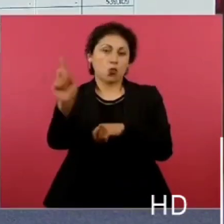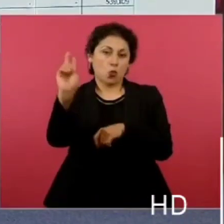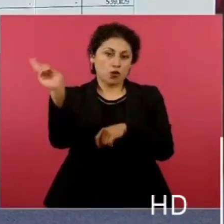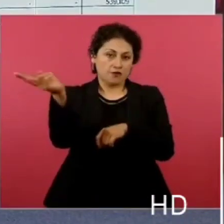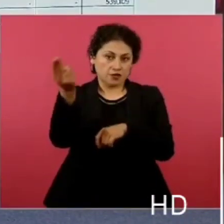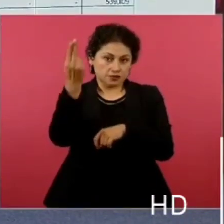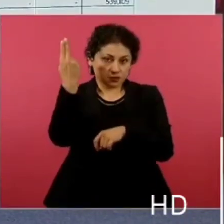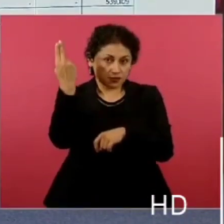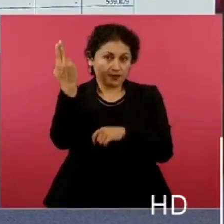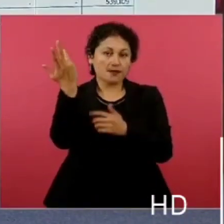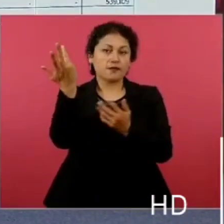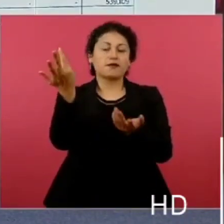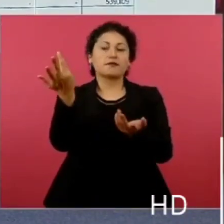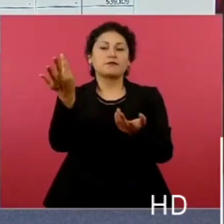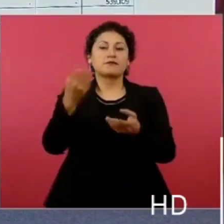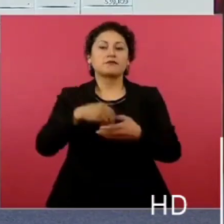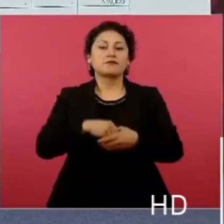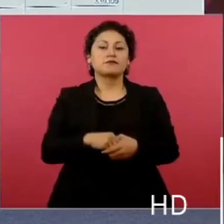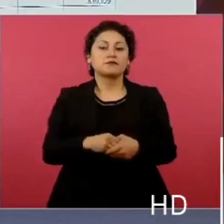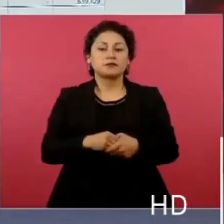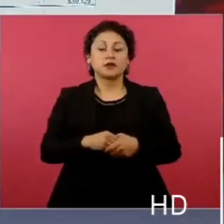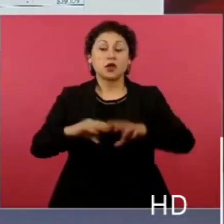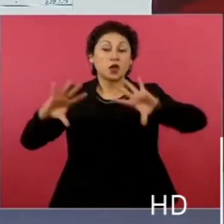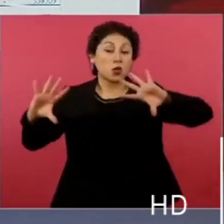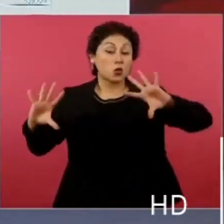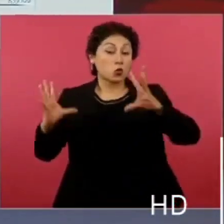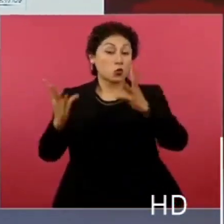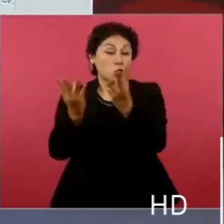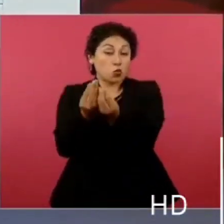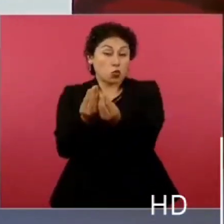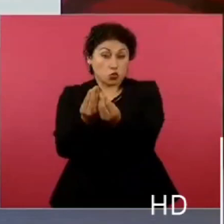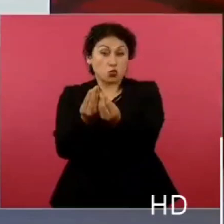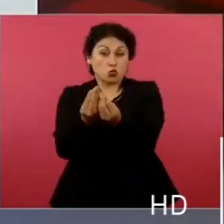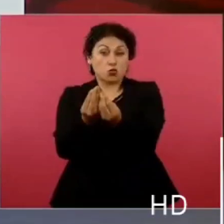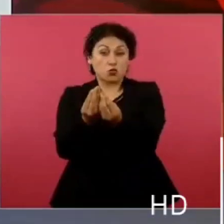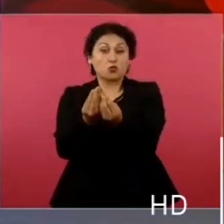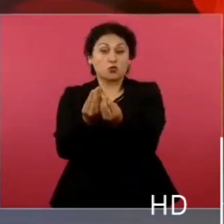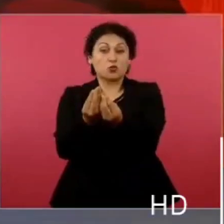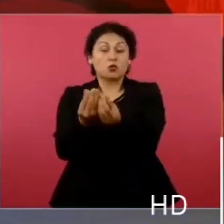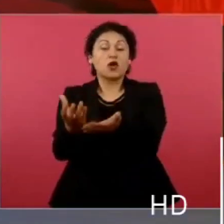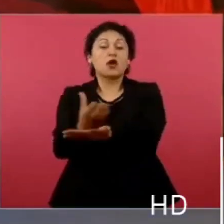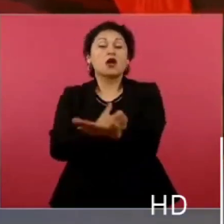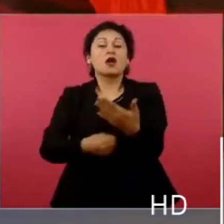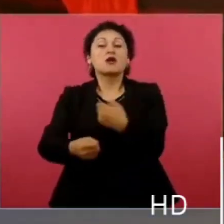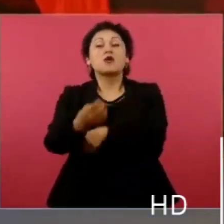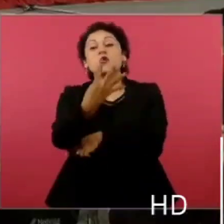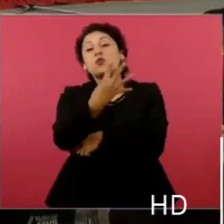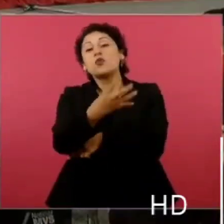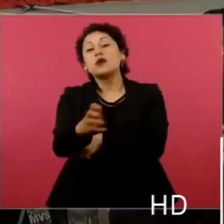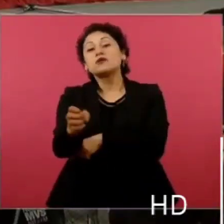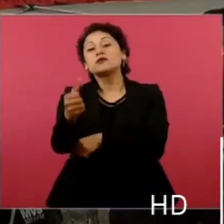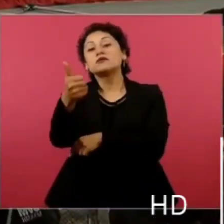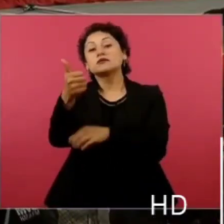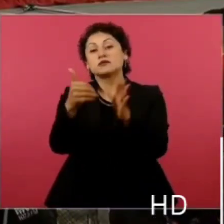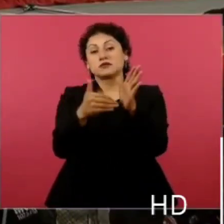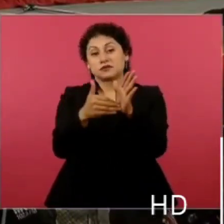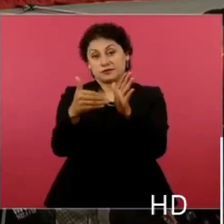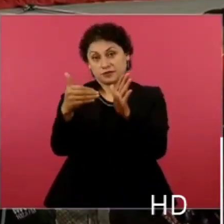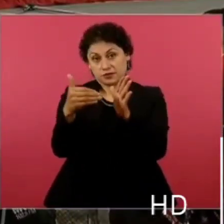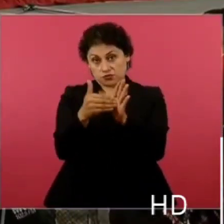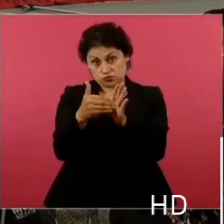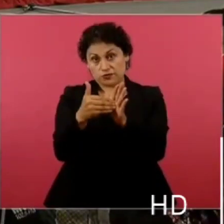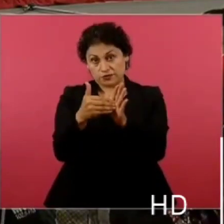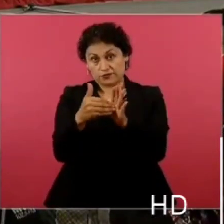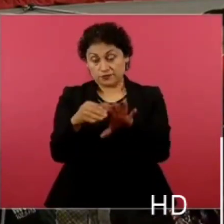universidades, en total 406 millones. Las dos